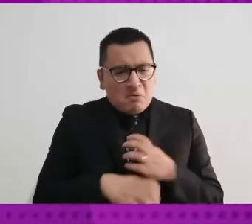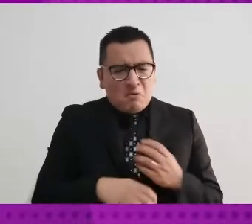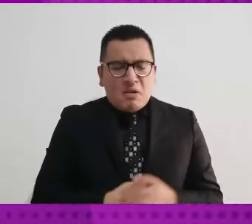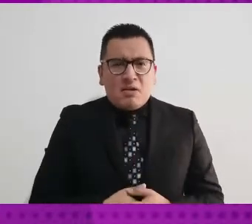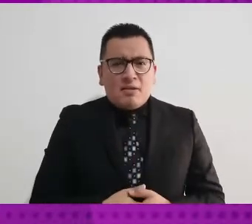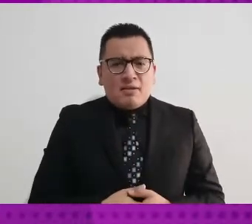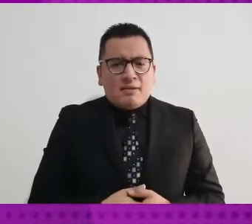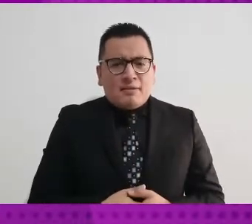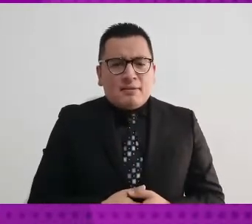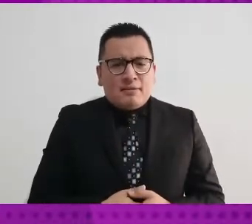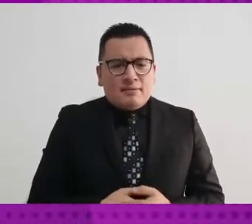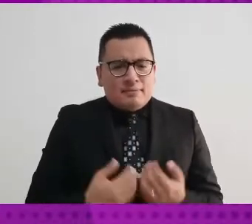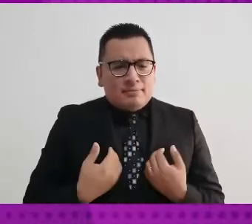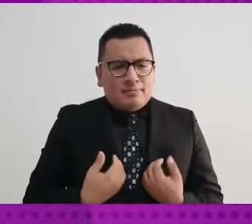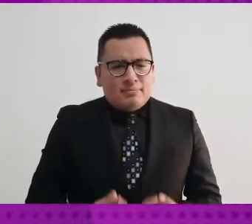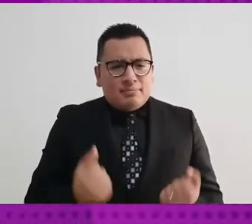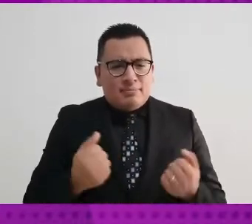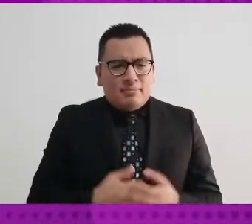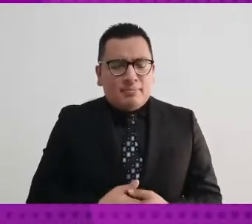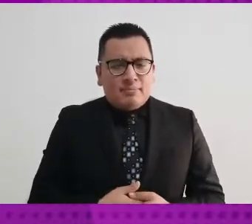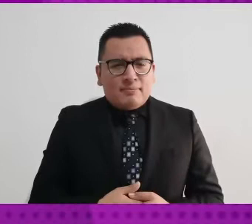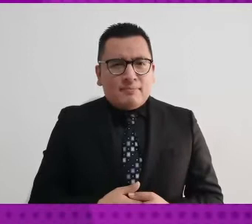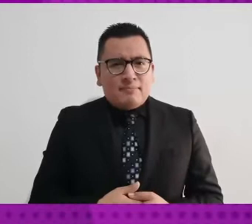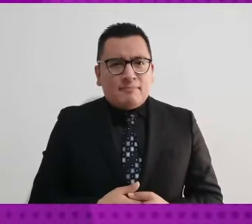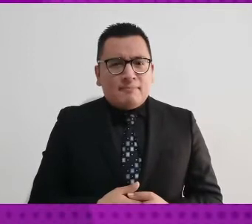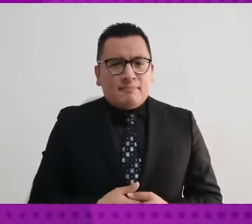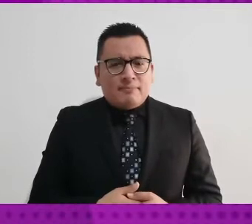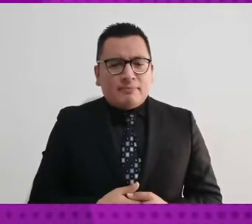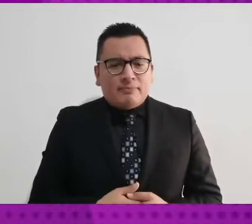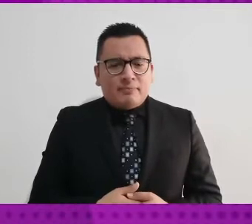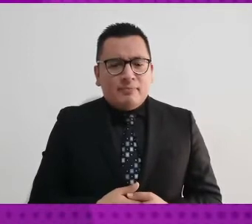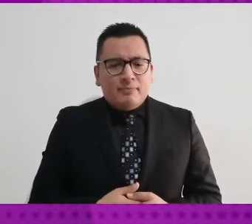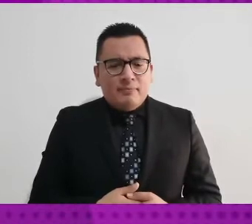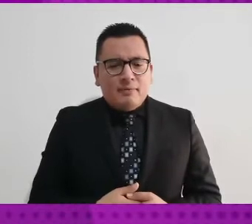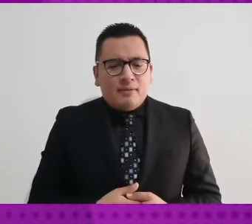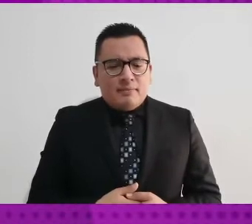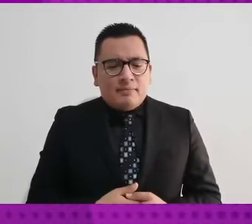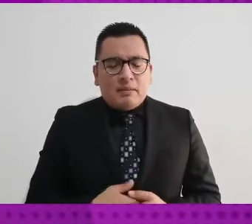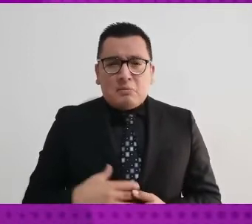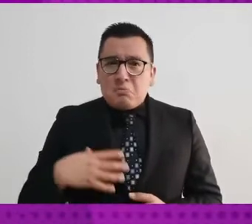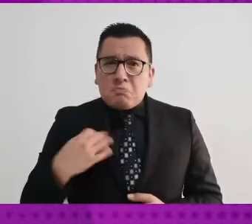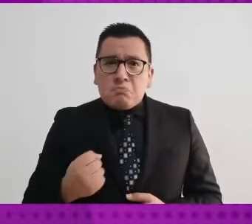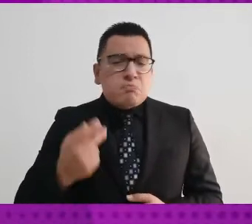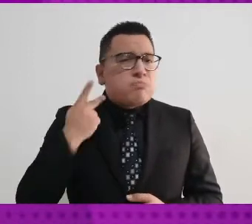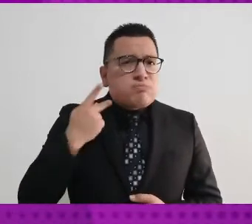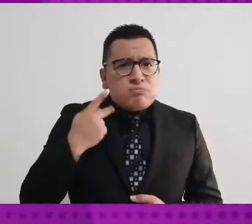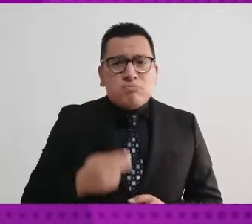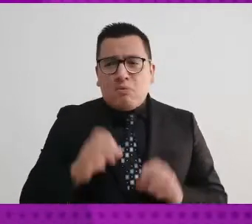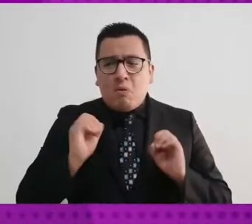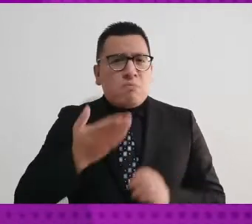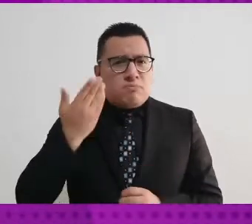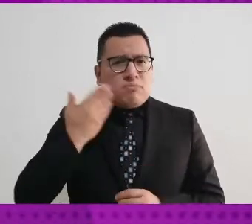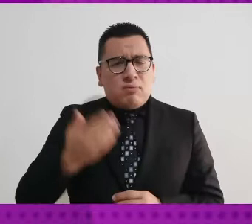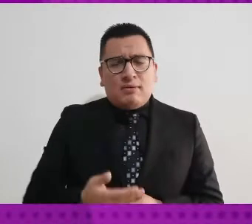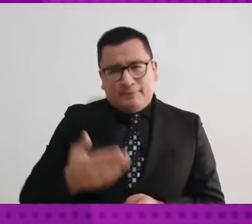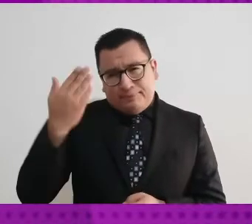objetos nos revelan muchísimo de las prácticas sociales y las prácticas políticas o de las